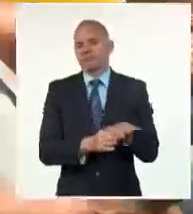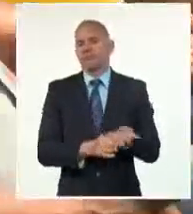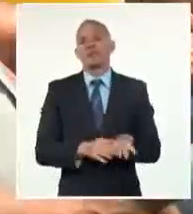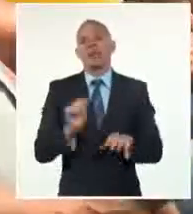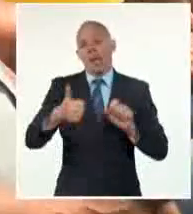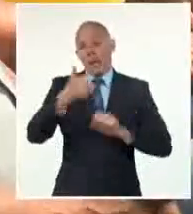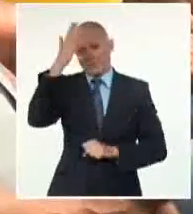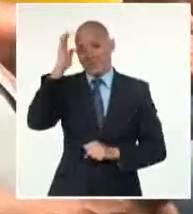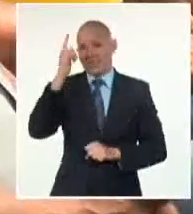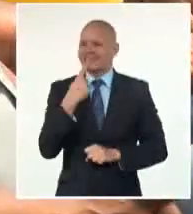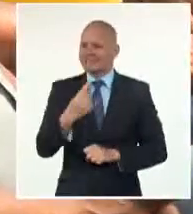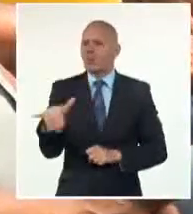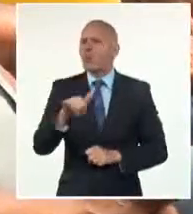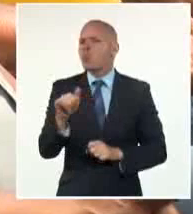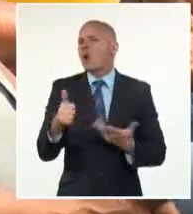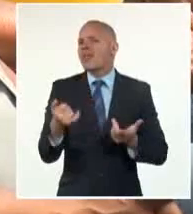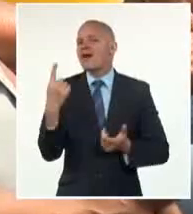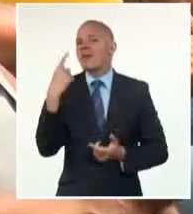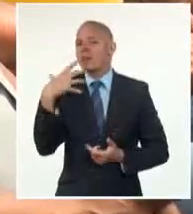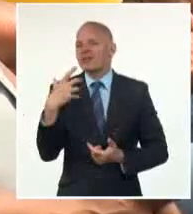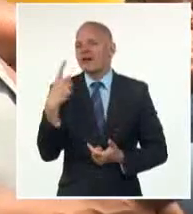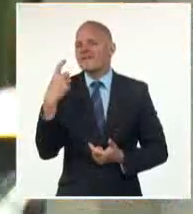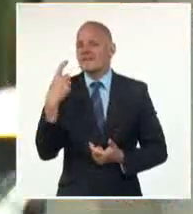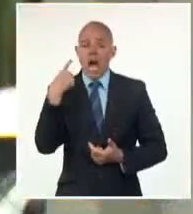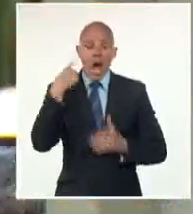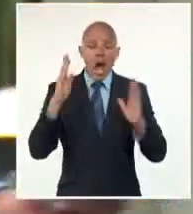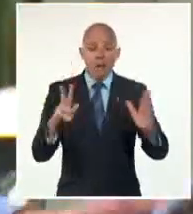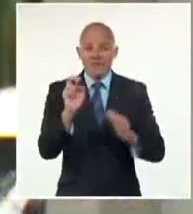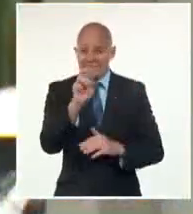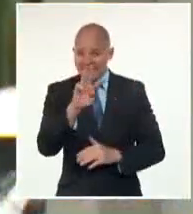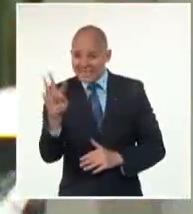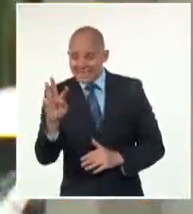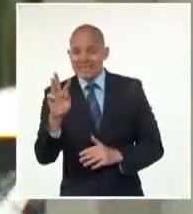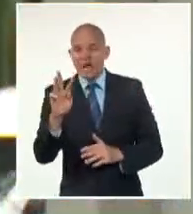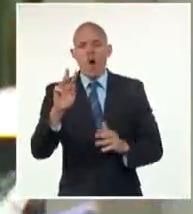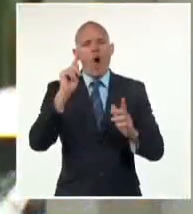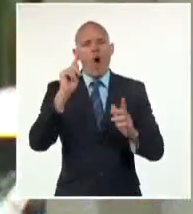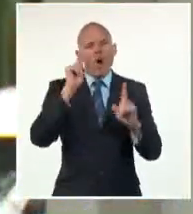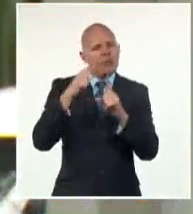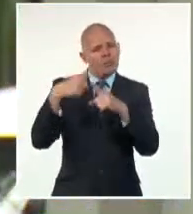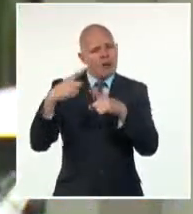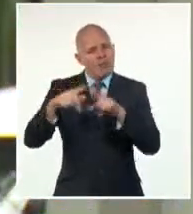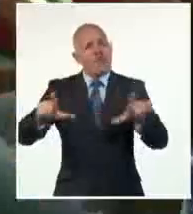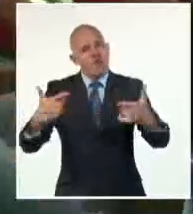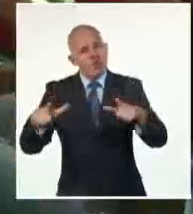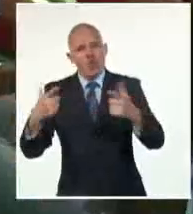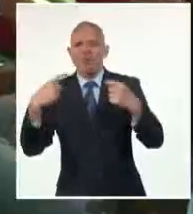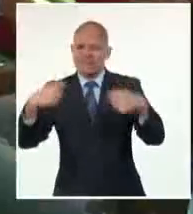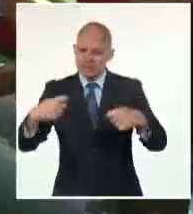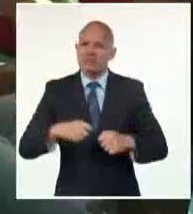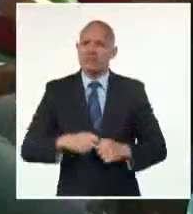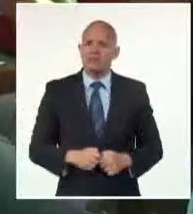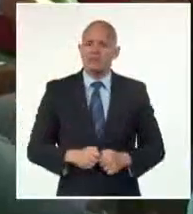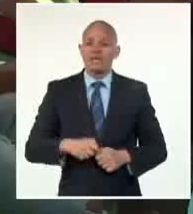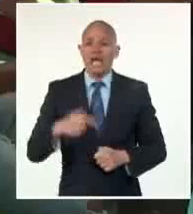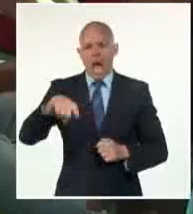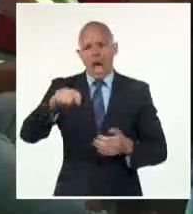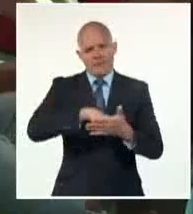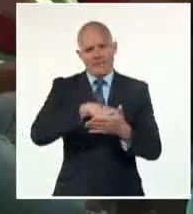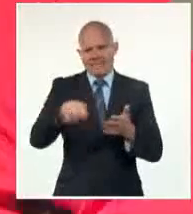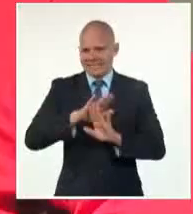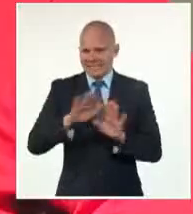la importancia de cumplir con los propósitos para el 2023 y explicó que se han aprobado esquemas para crear un flujo que permita